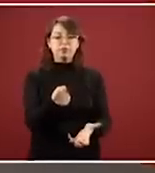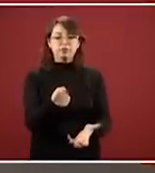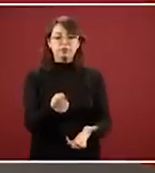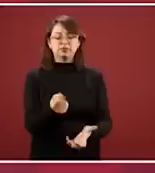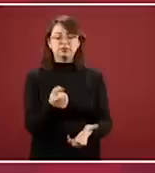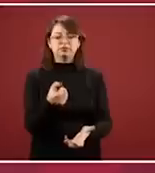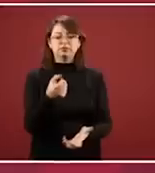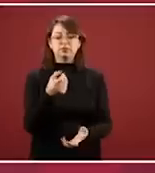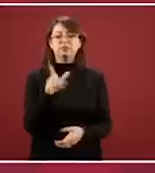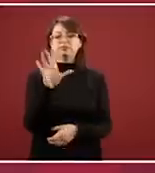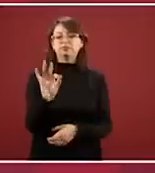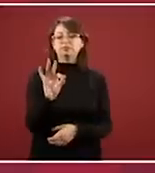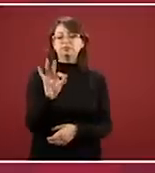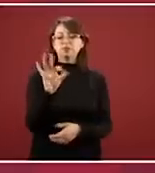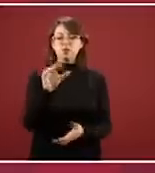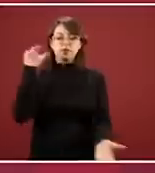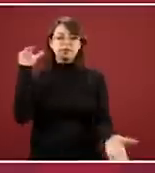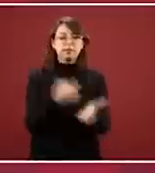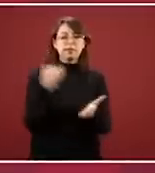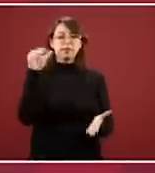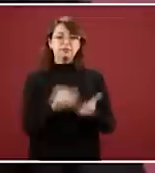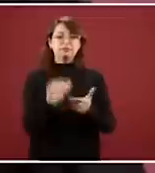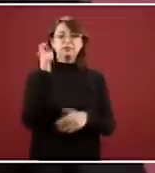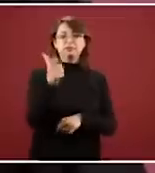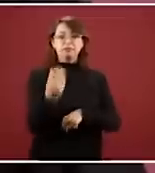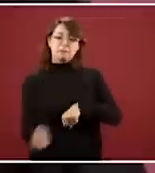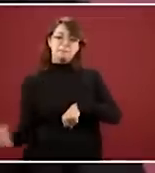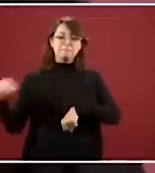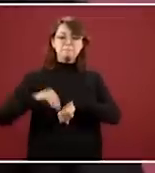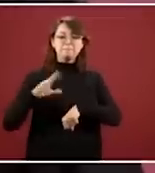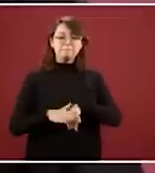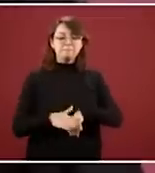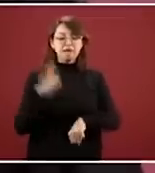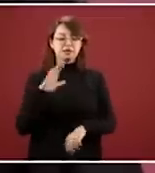del sector salud en 40 mil millones de pesos.